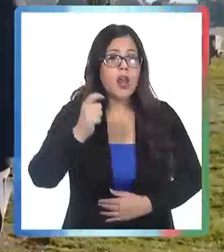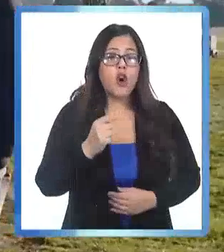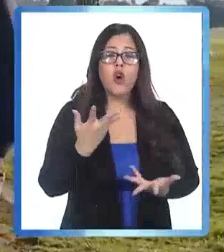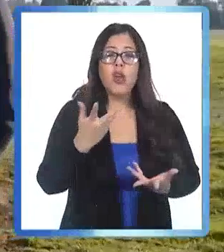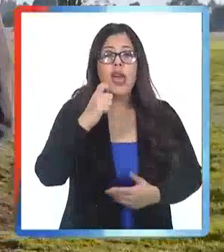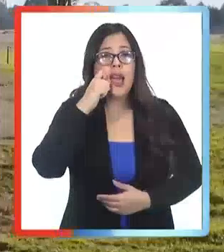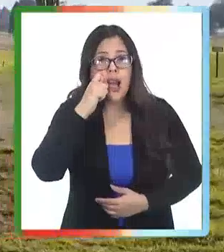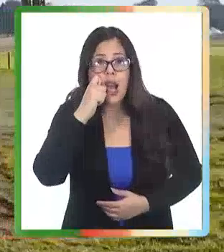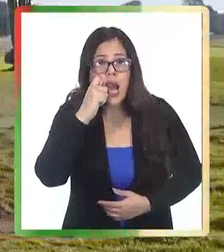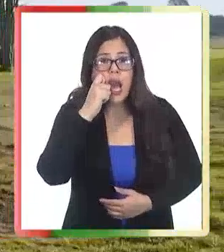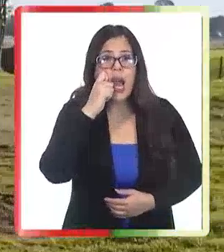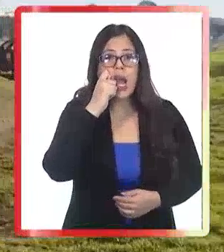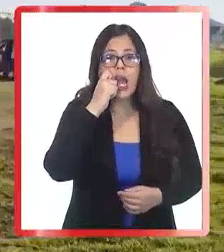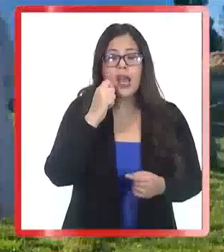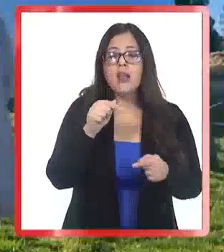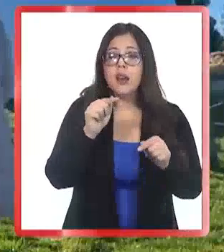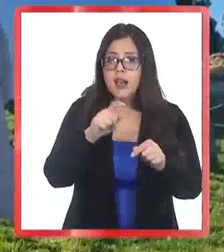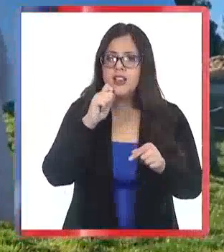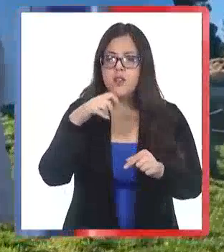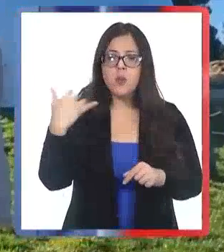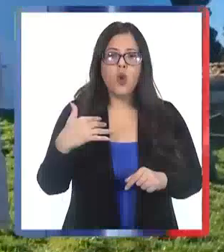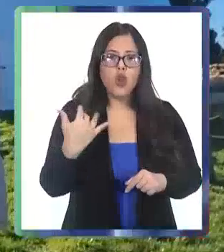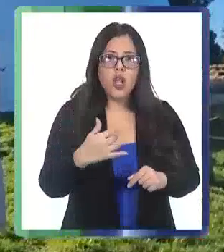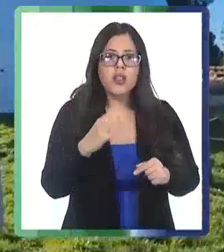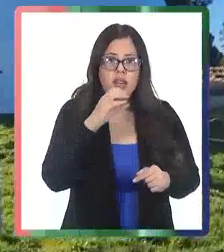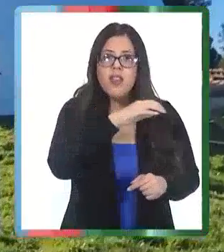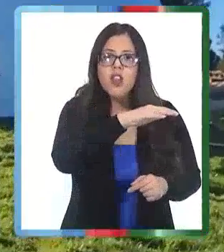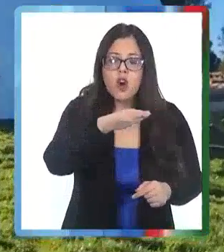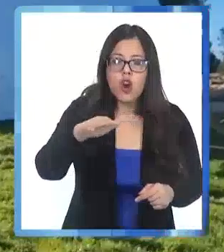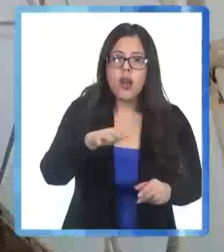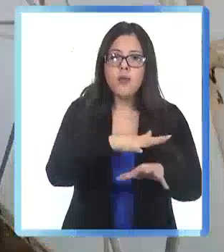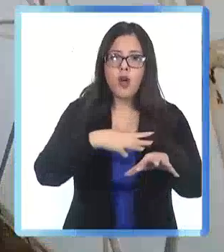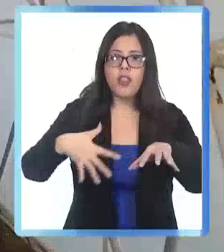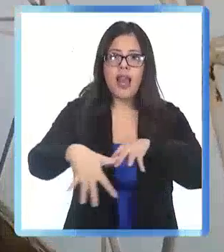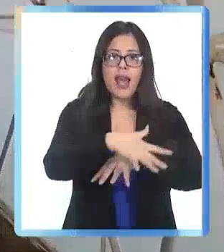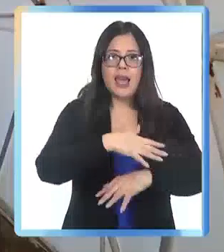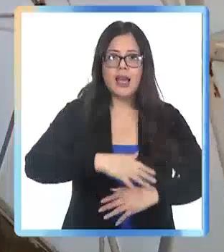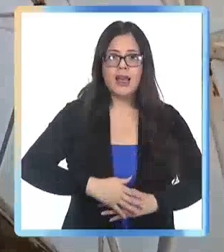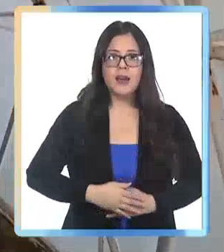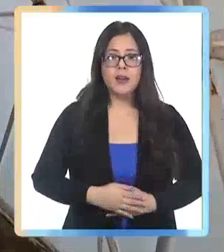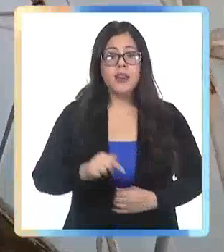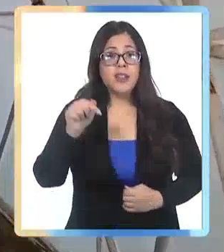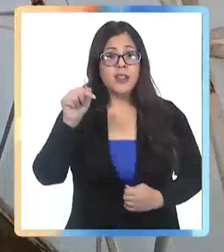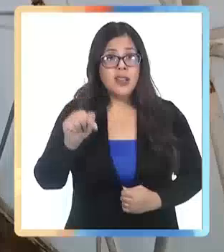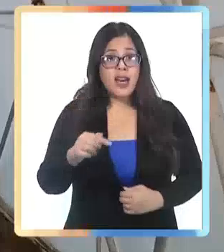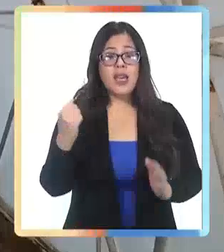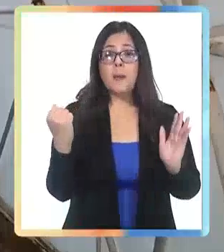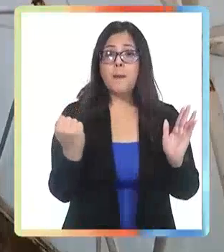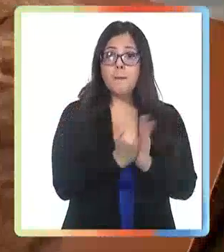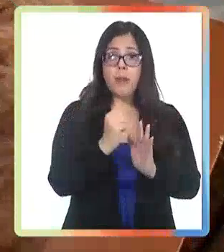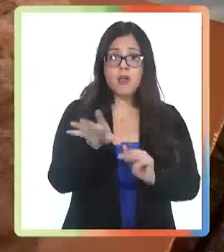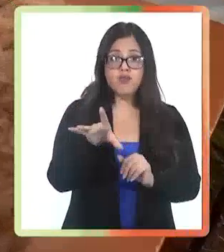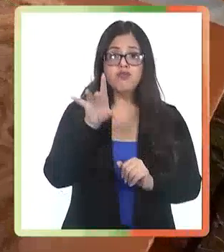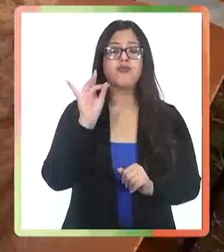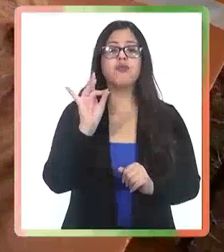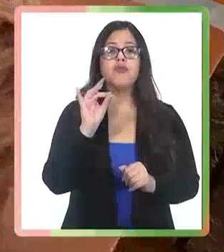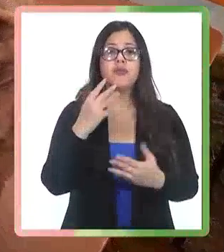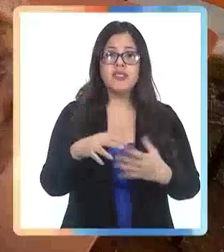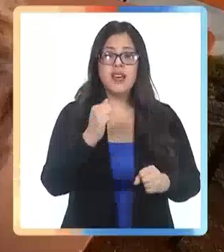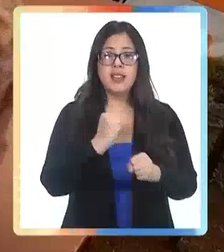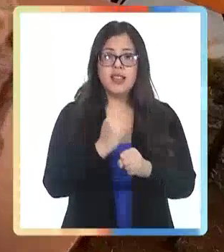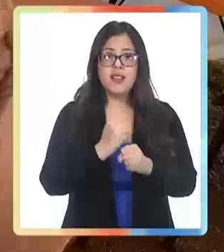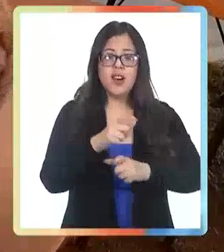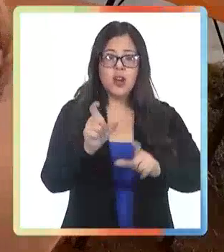de carne de este ovino. Verdadero ícono de los campos del archipiélago, Peyu Chilwe fue la marca seleccionada luego